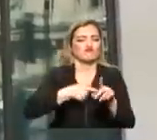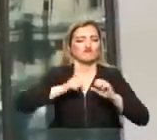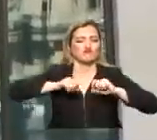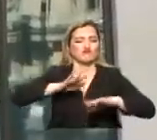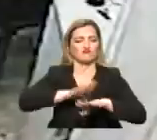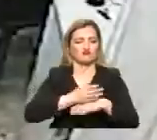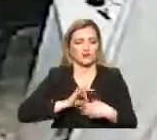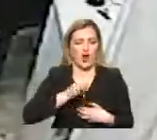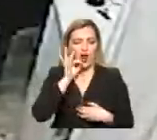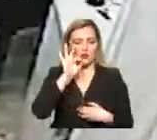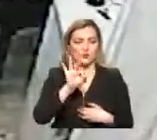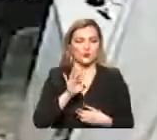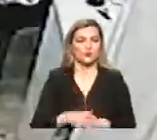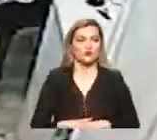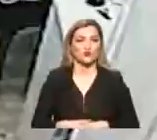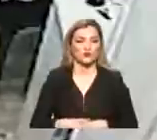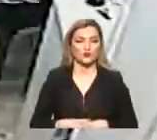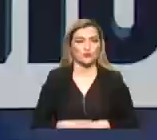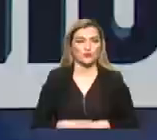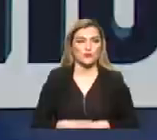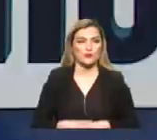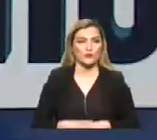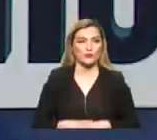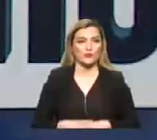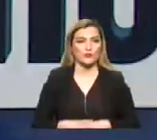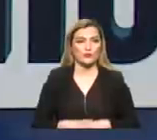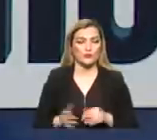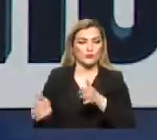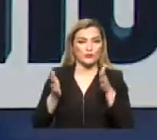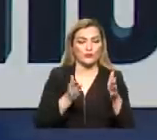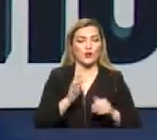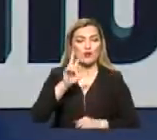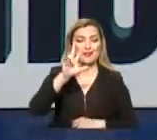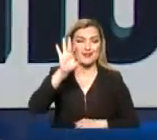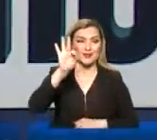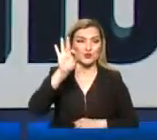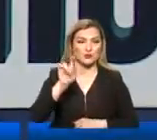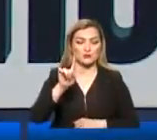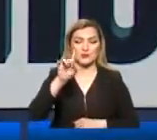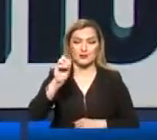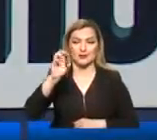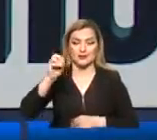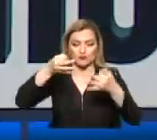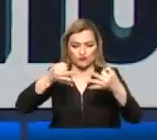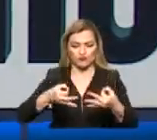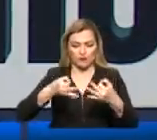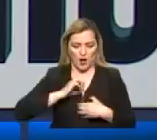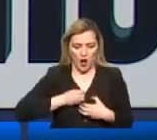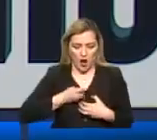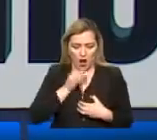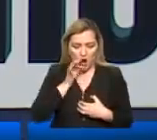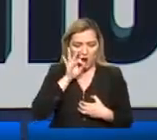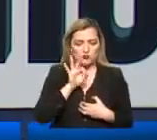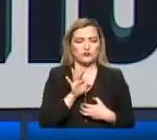a la pandemia. En Quito, Paul Coello, 24 horas. Y cerca de 39.100 casos confirmados de coronavirus se